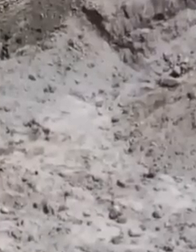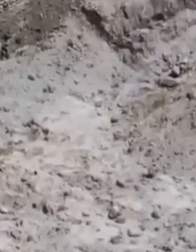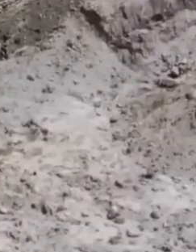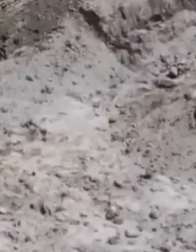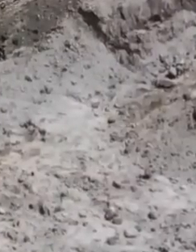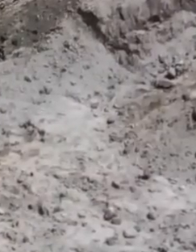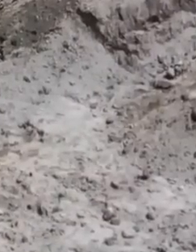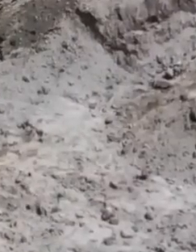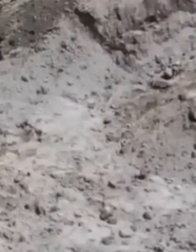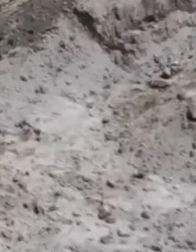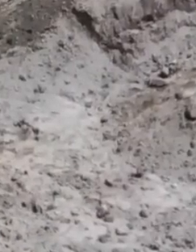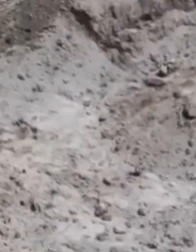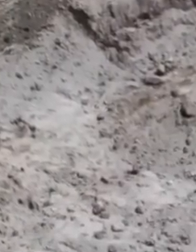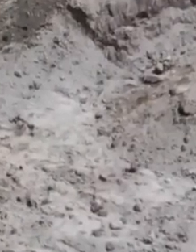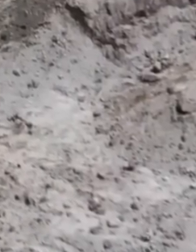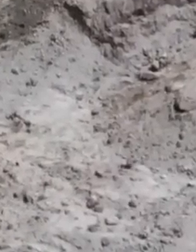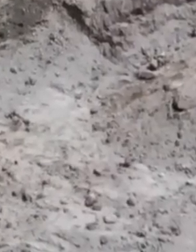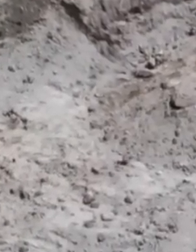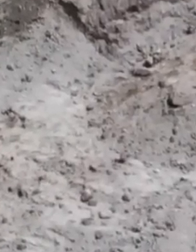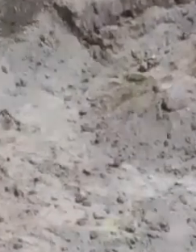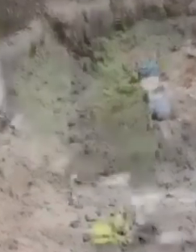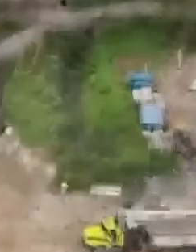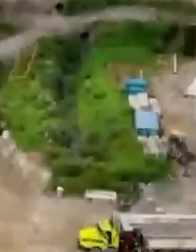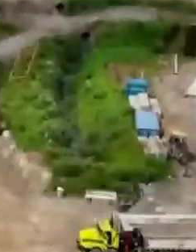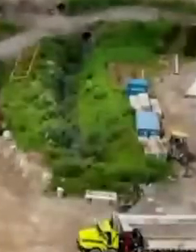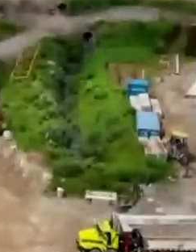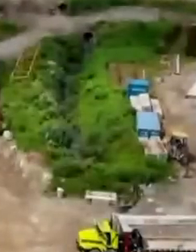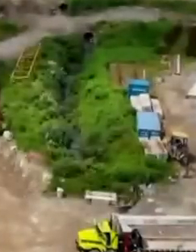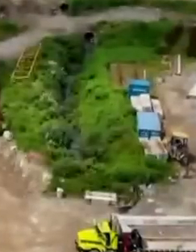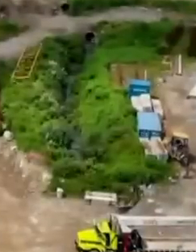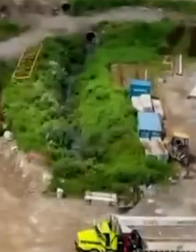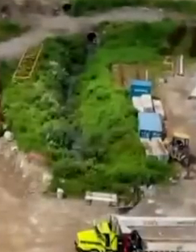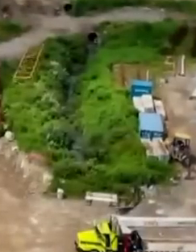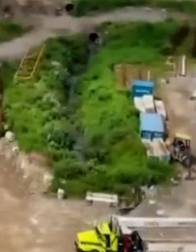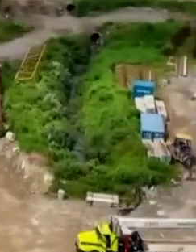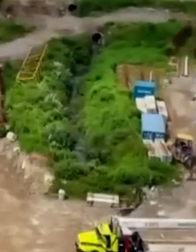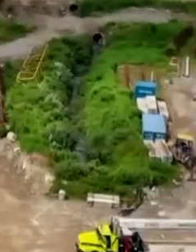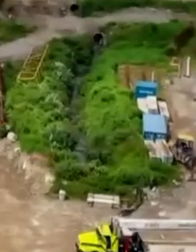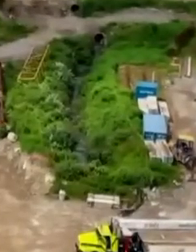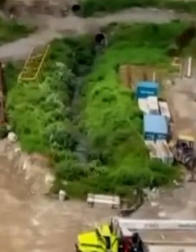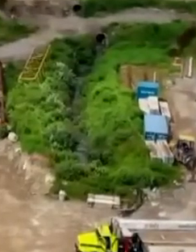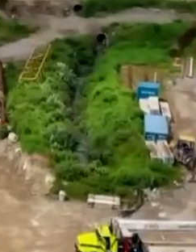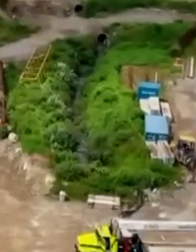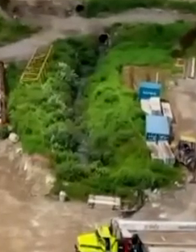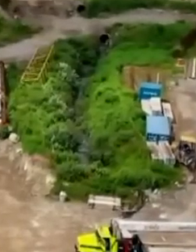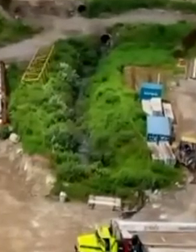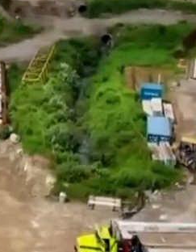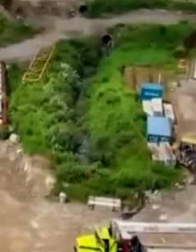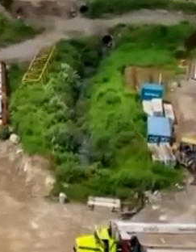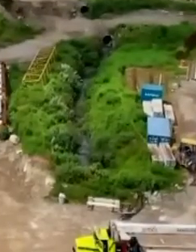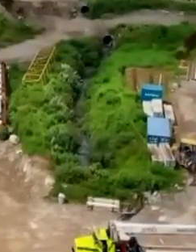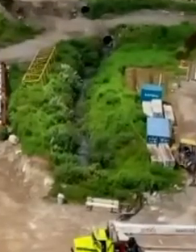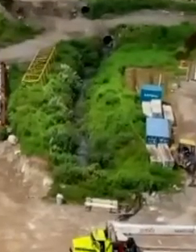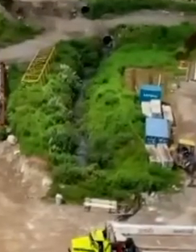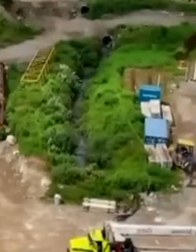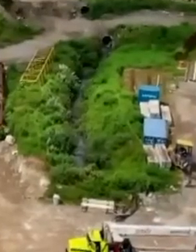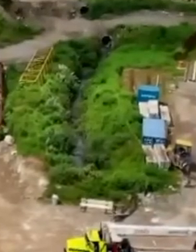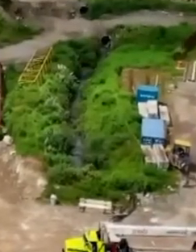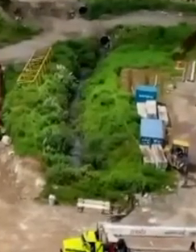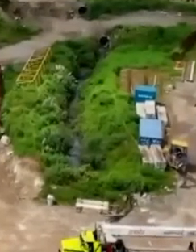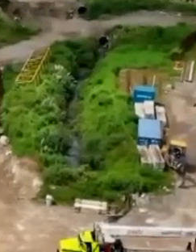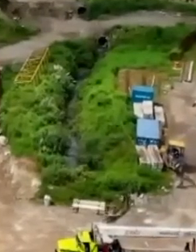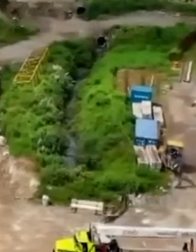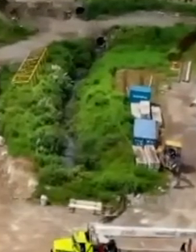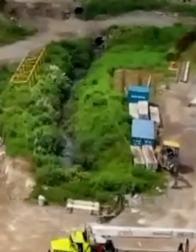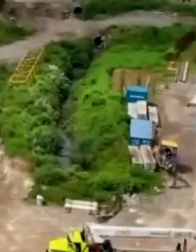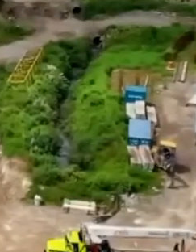con la estabilización de los taludes de este corte. Estación Santa Fe. Se colocó el último de los 8 capiteles metálicos sobre los